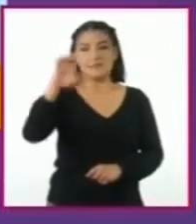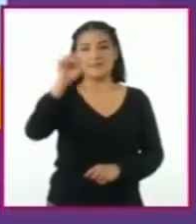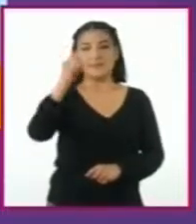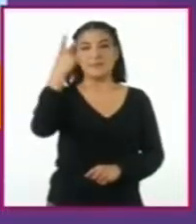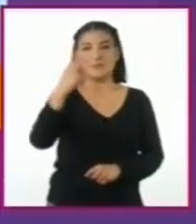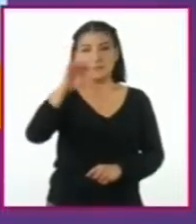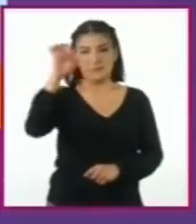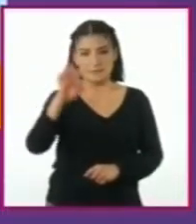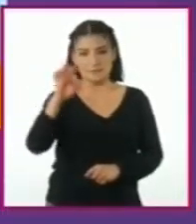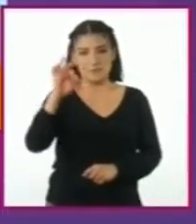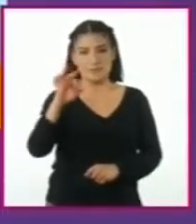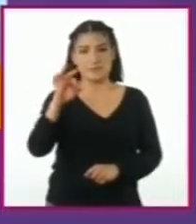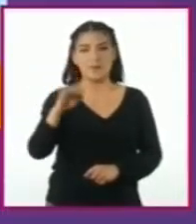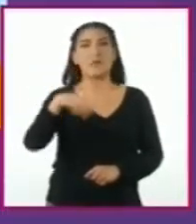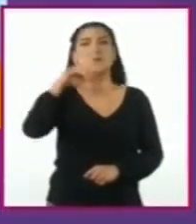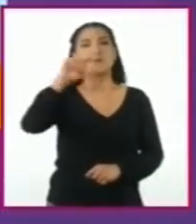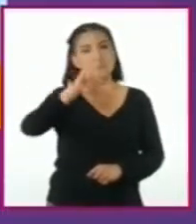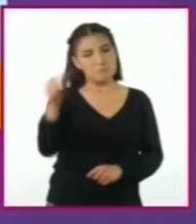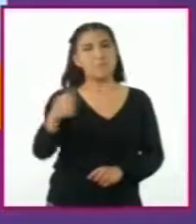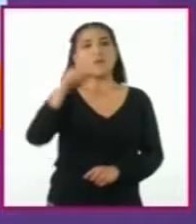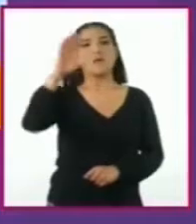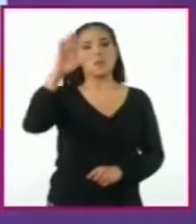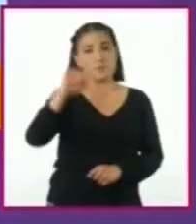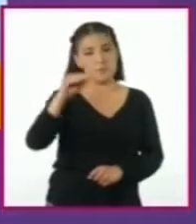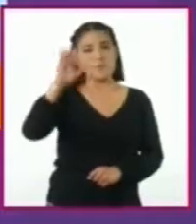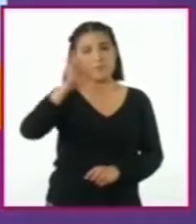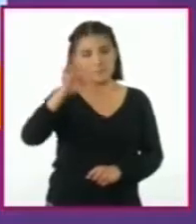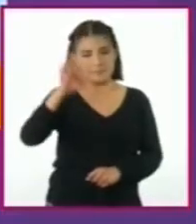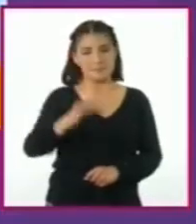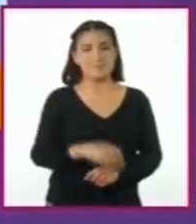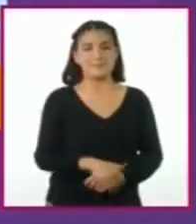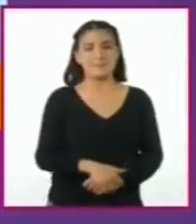62 grados y desde luego 90 grados.